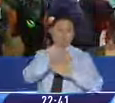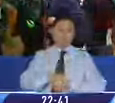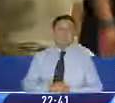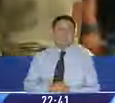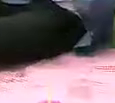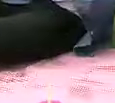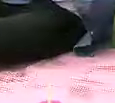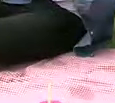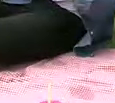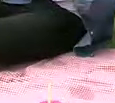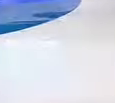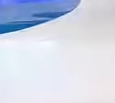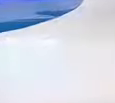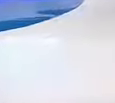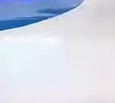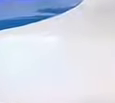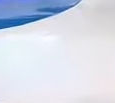adelante.